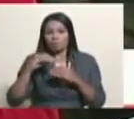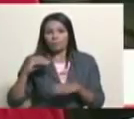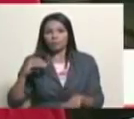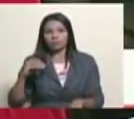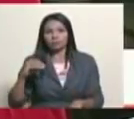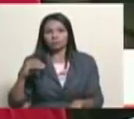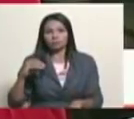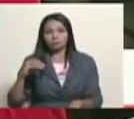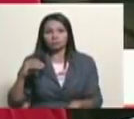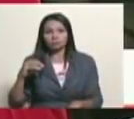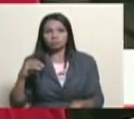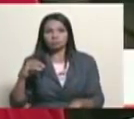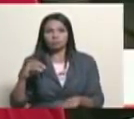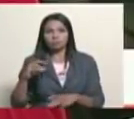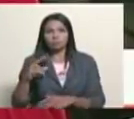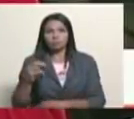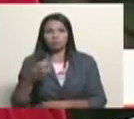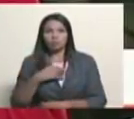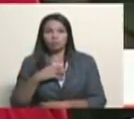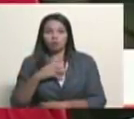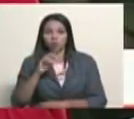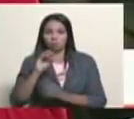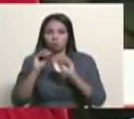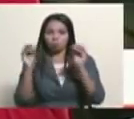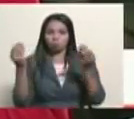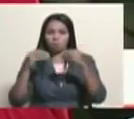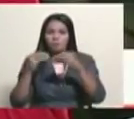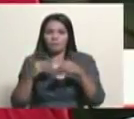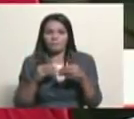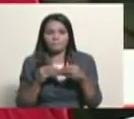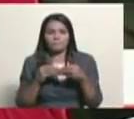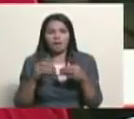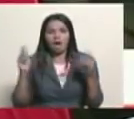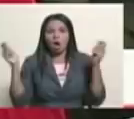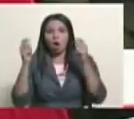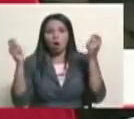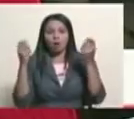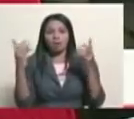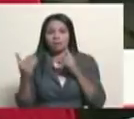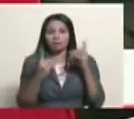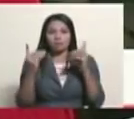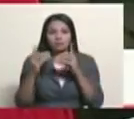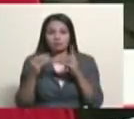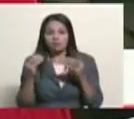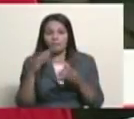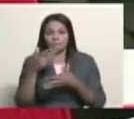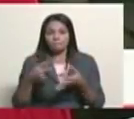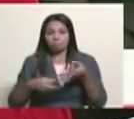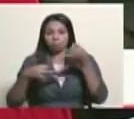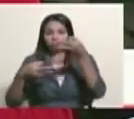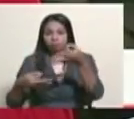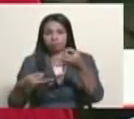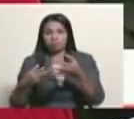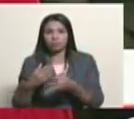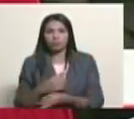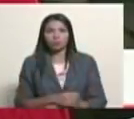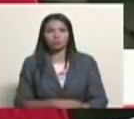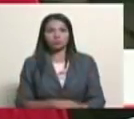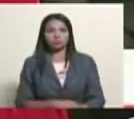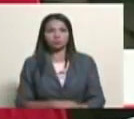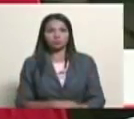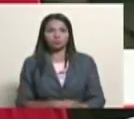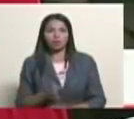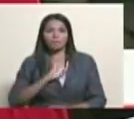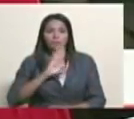Una alta moral. Y una vez que usted convocó a esta jornada nacional de diálogo, acción y propuestas concretas, donde el